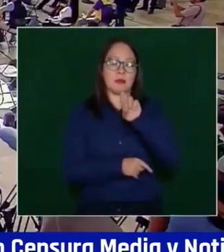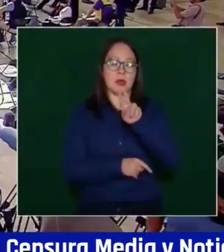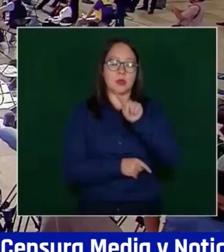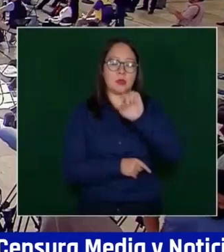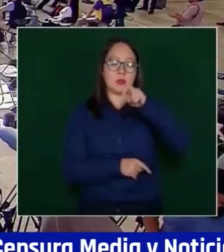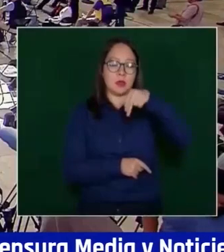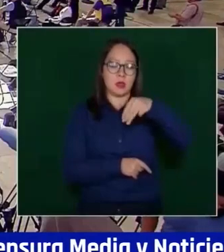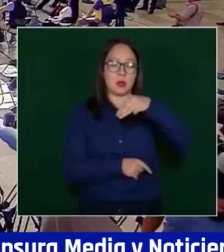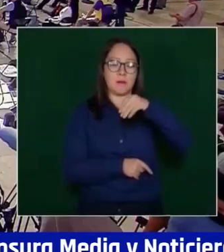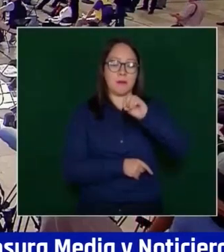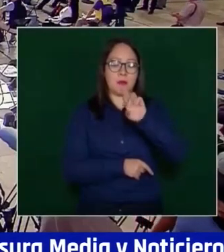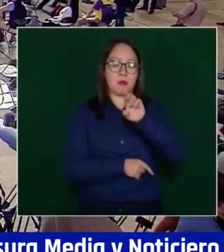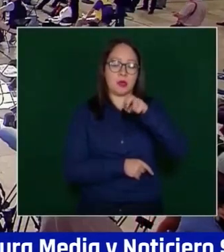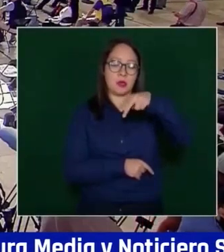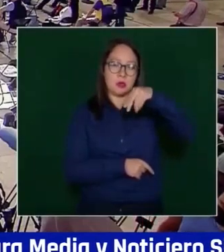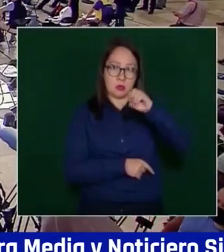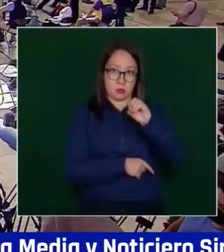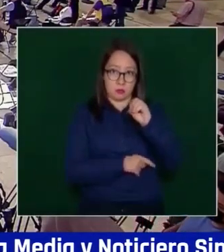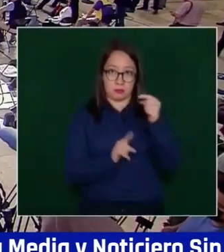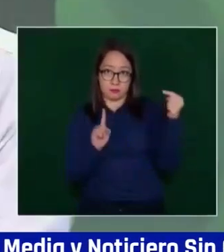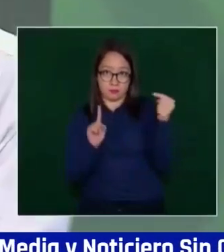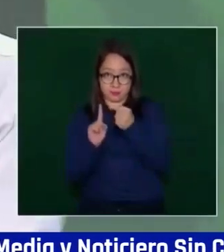Ese señor